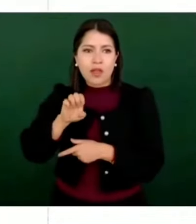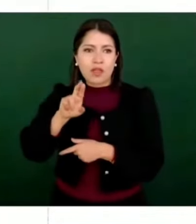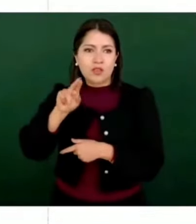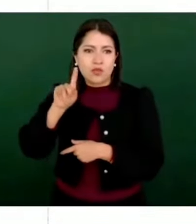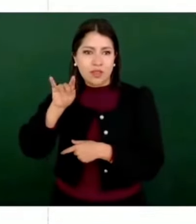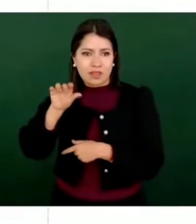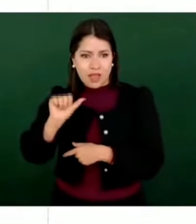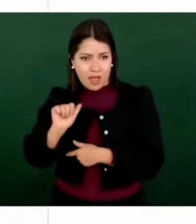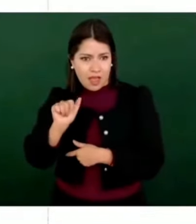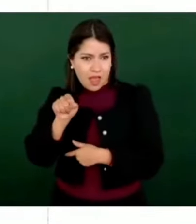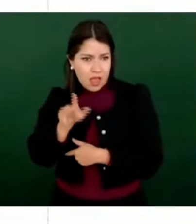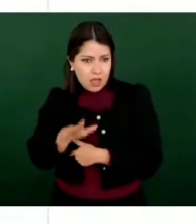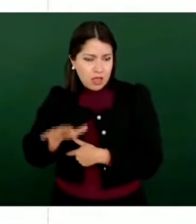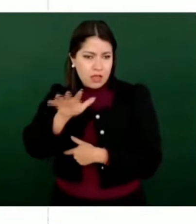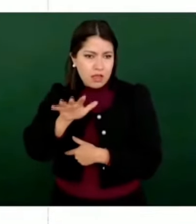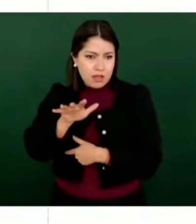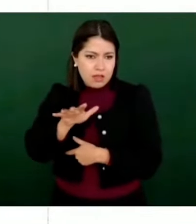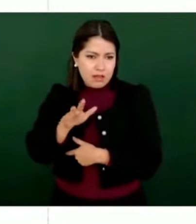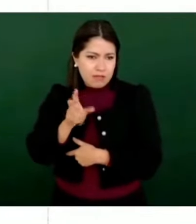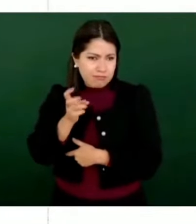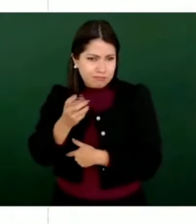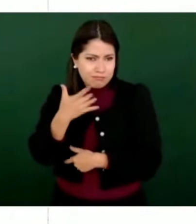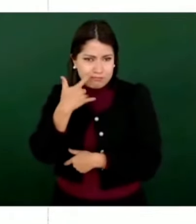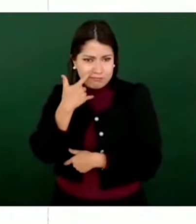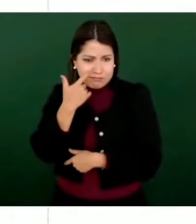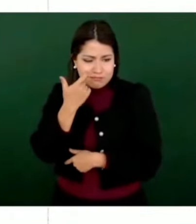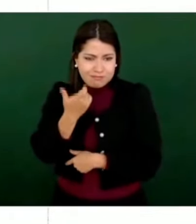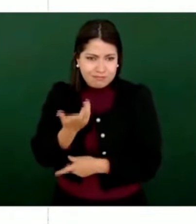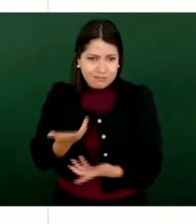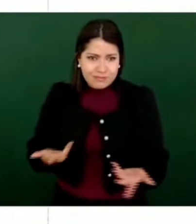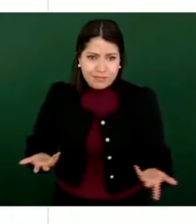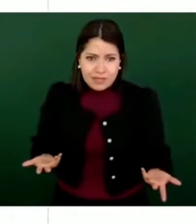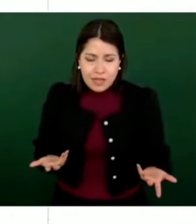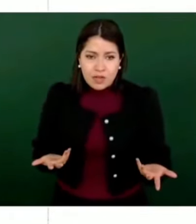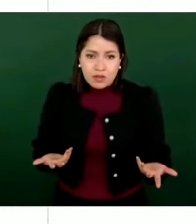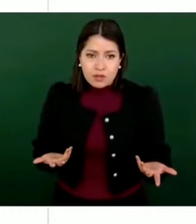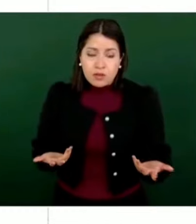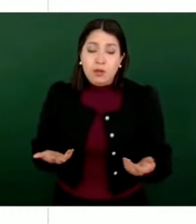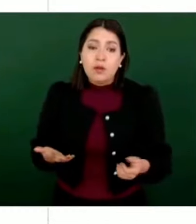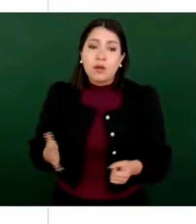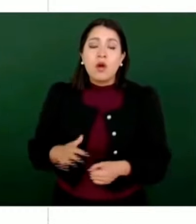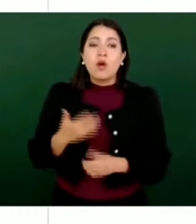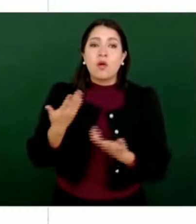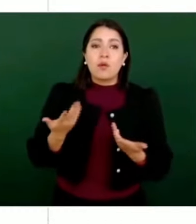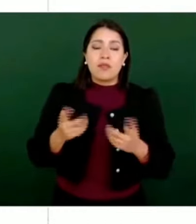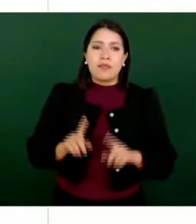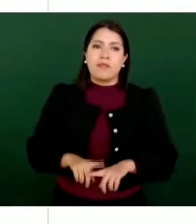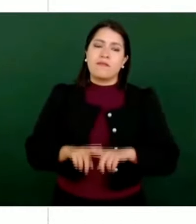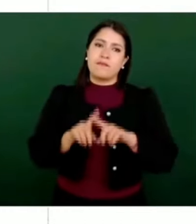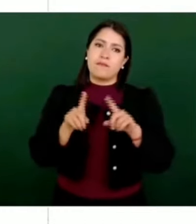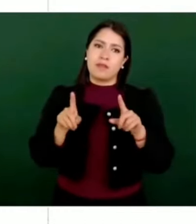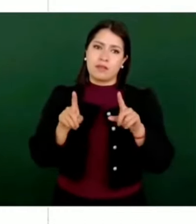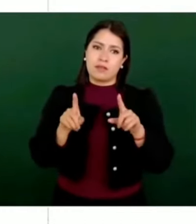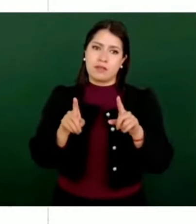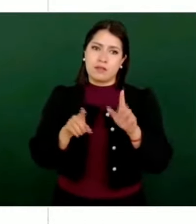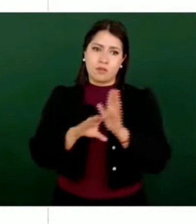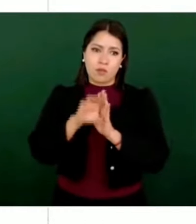es completamente atípico este comportamiento cuando menos muy contrario